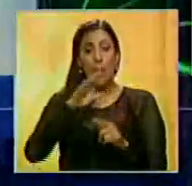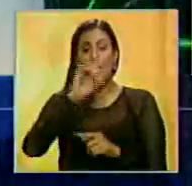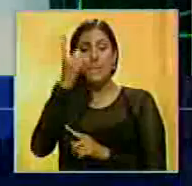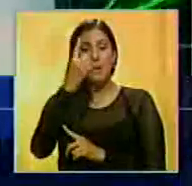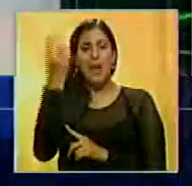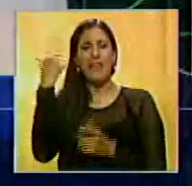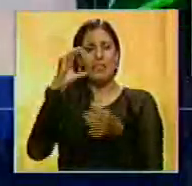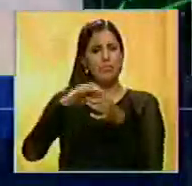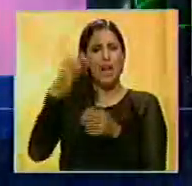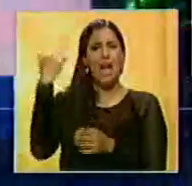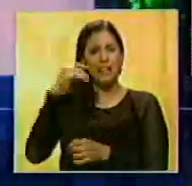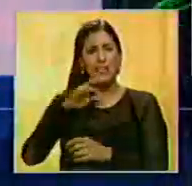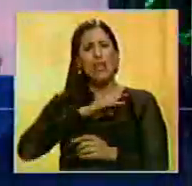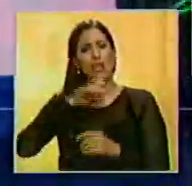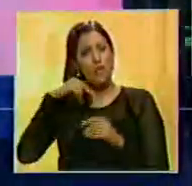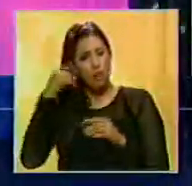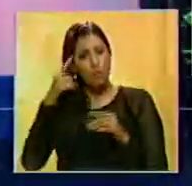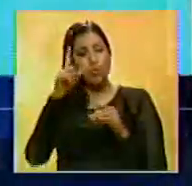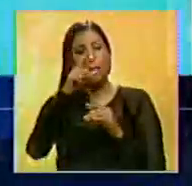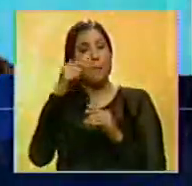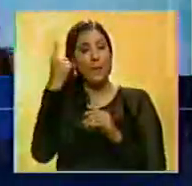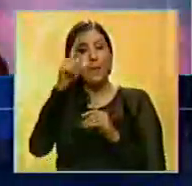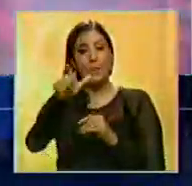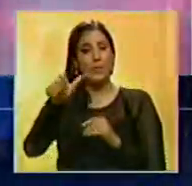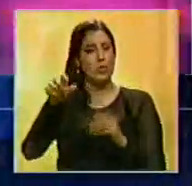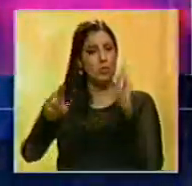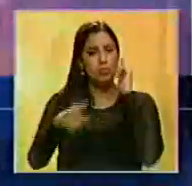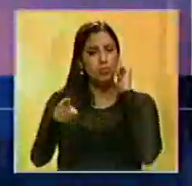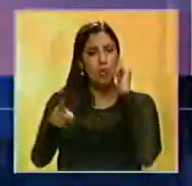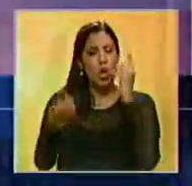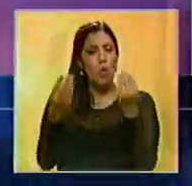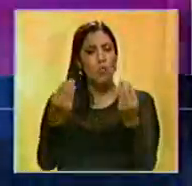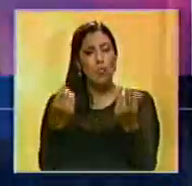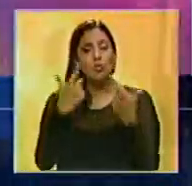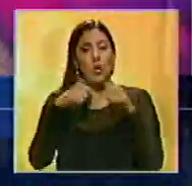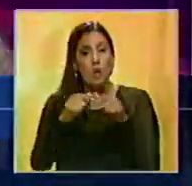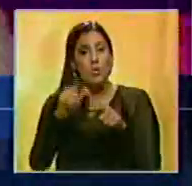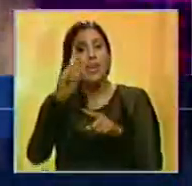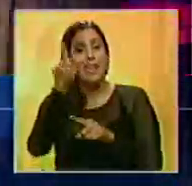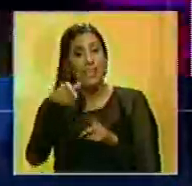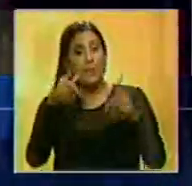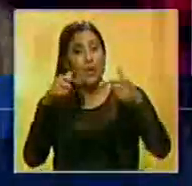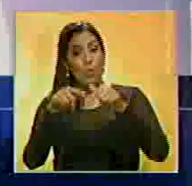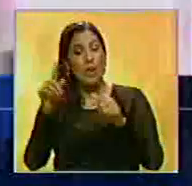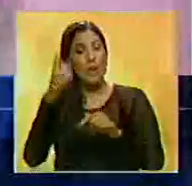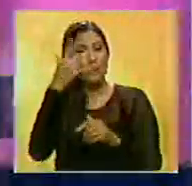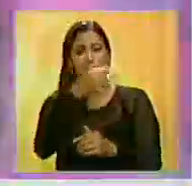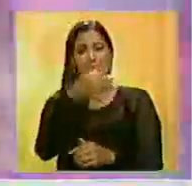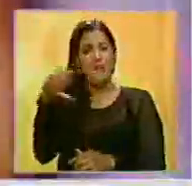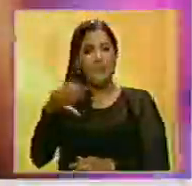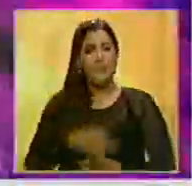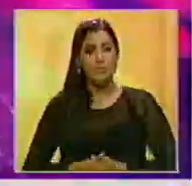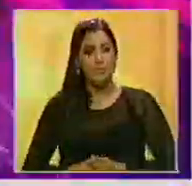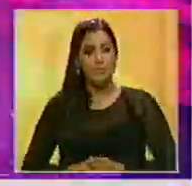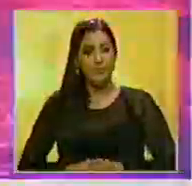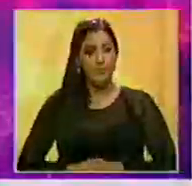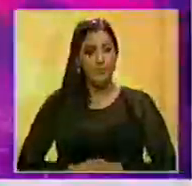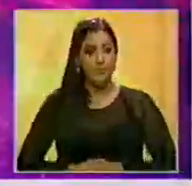par se juntan y logran posicionarse entre los primeros lugares de Billboard, por lo que esta producción es un éxito seguro.